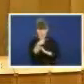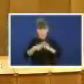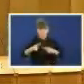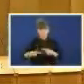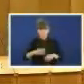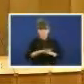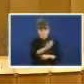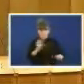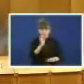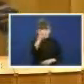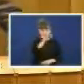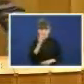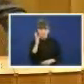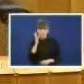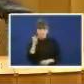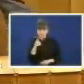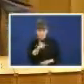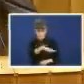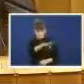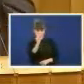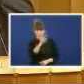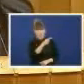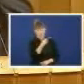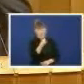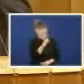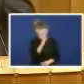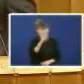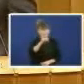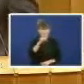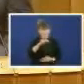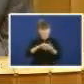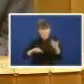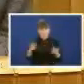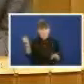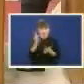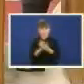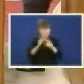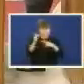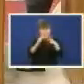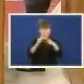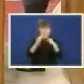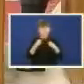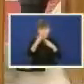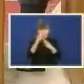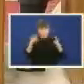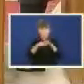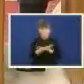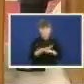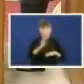fala. Entendo que non lle guste ver en Galiza que se volva a construir vivenda pública accesible para todos